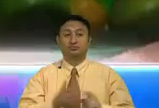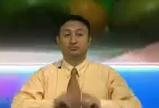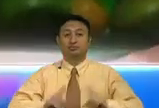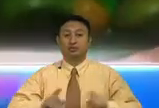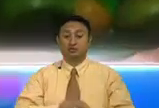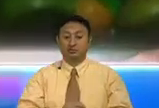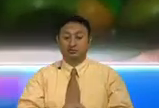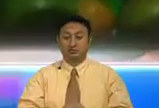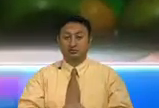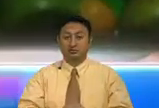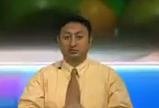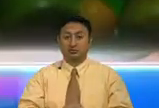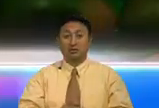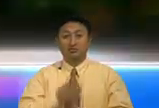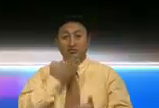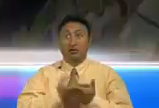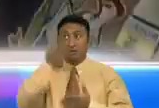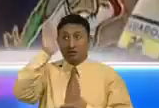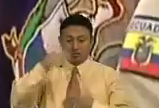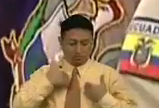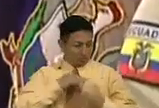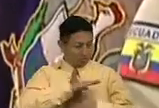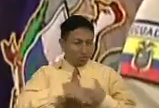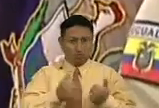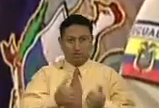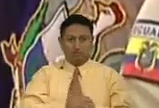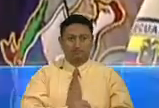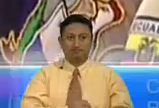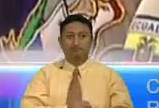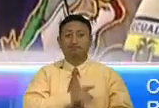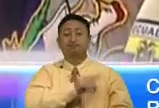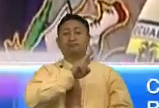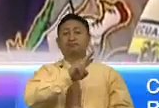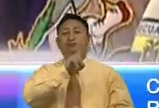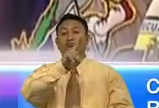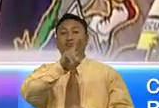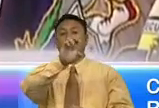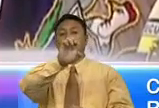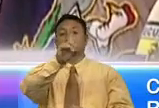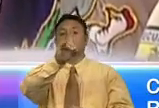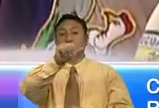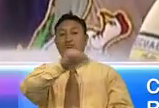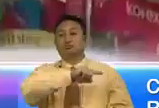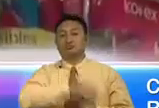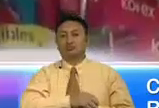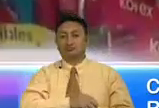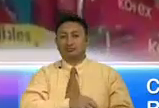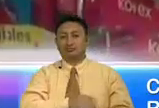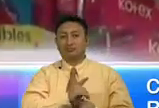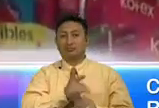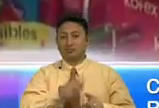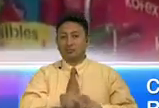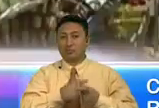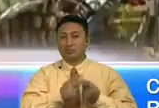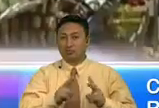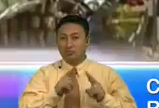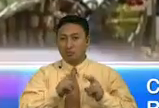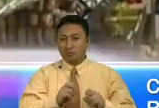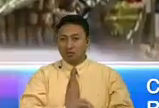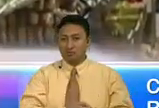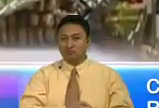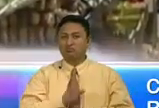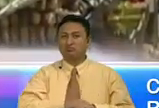no pasó mayor, gracias a Dios, ¿no? Según el coronel Cristian Rueda, comandante del distrito Eugenio Espejo, iniciaron las investigaciones